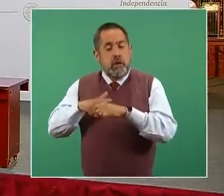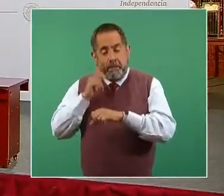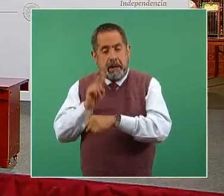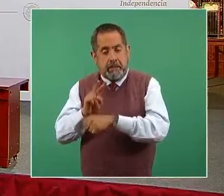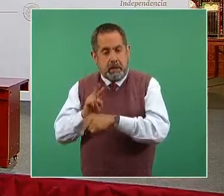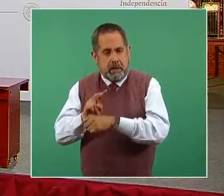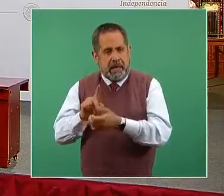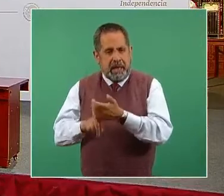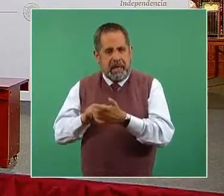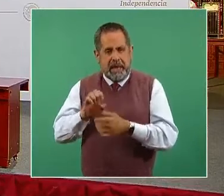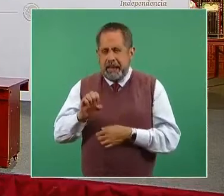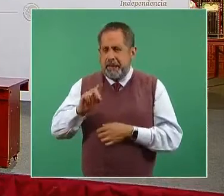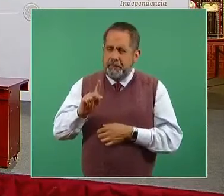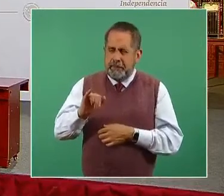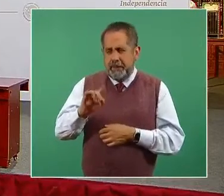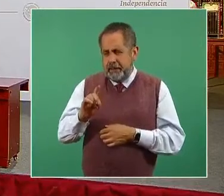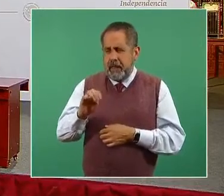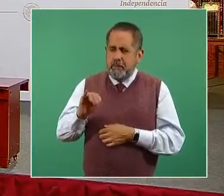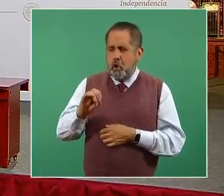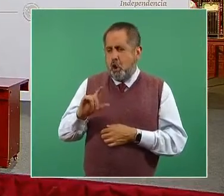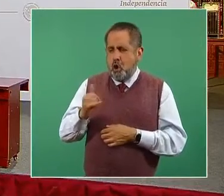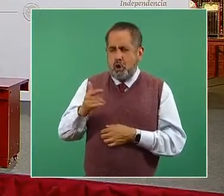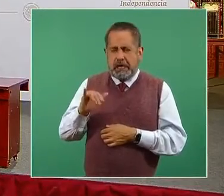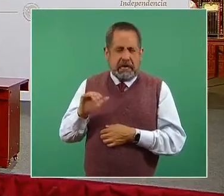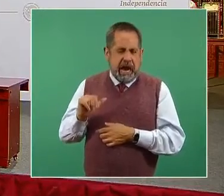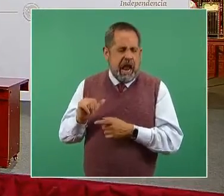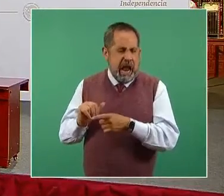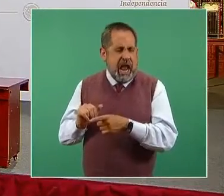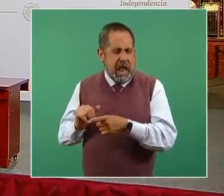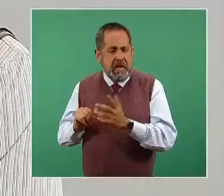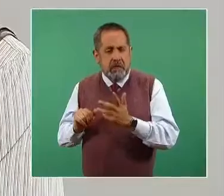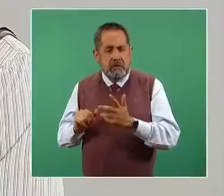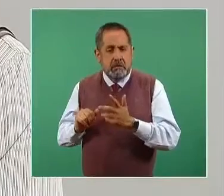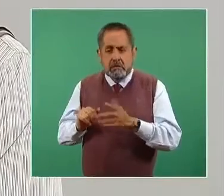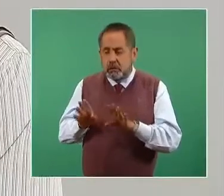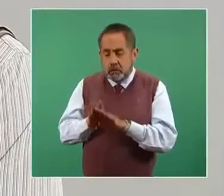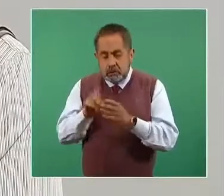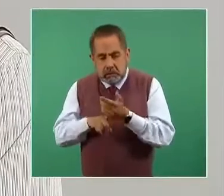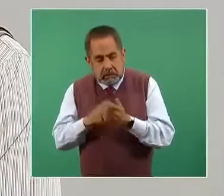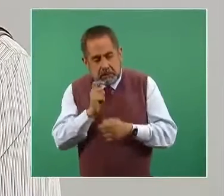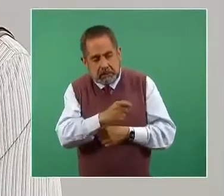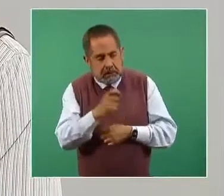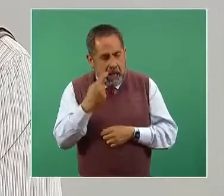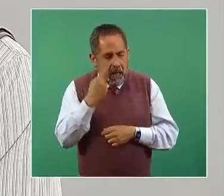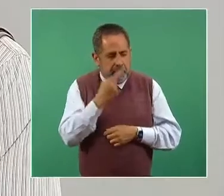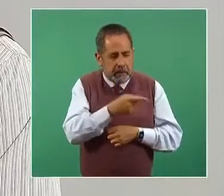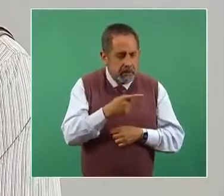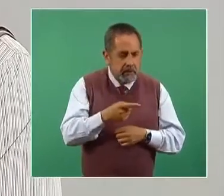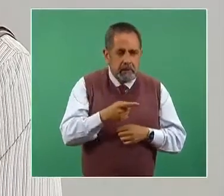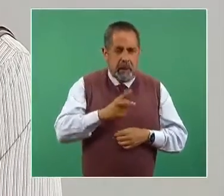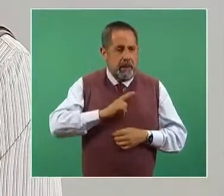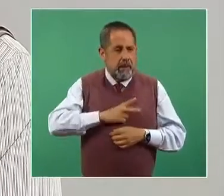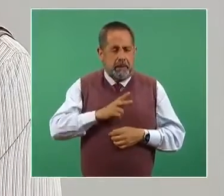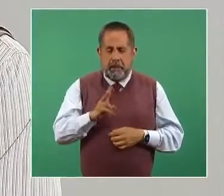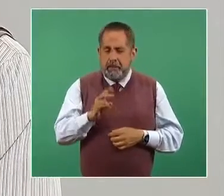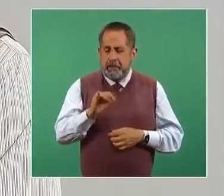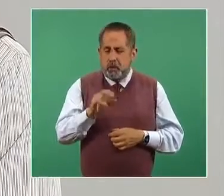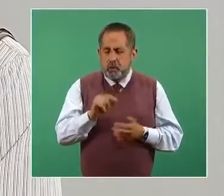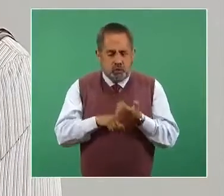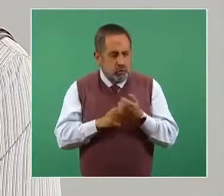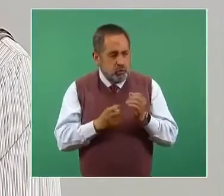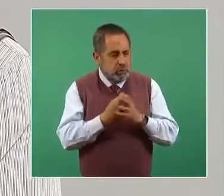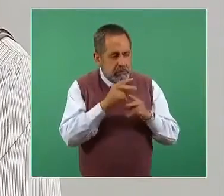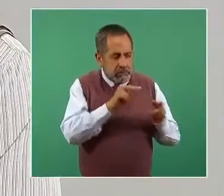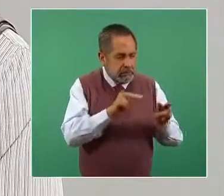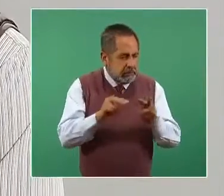Vigilancia Epidemiológica, uno de los componentes que integra esta vigilancia es precisamente la vigilancia virológica, la cual